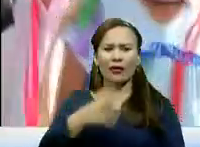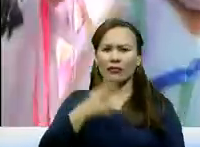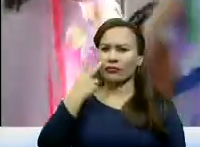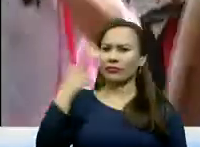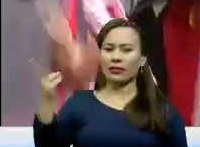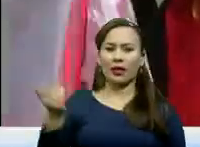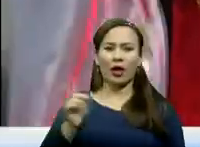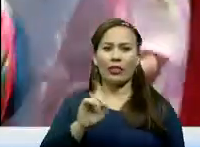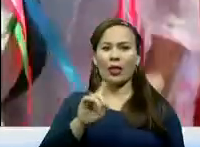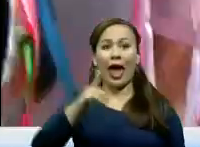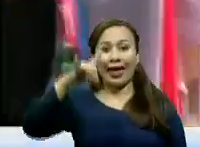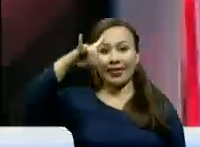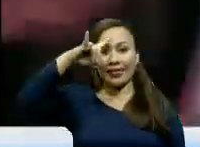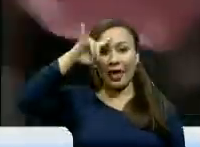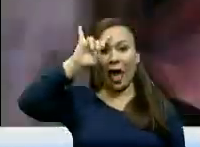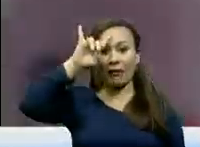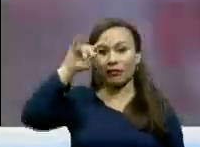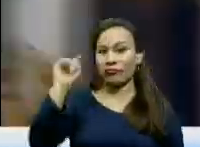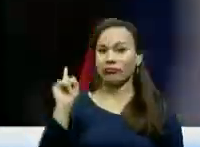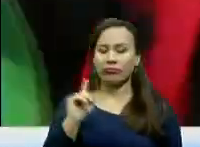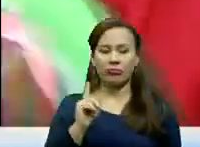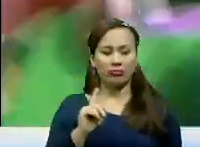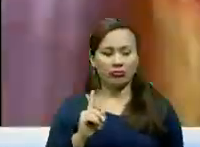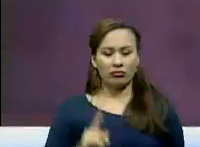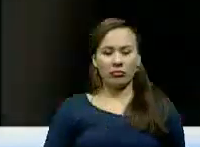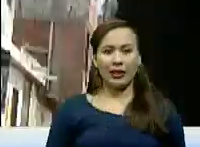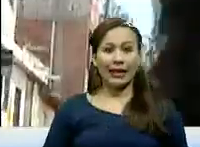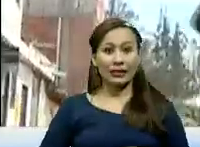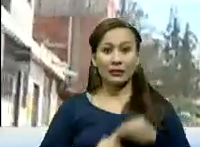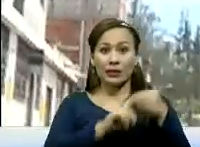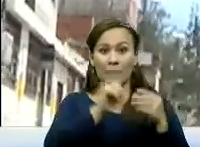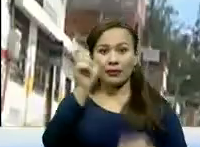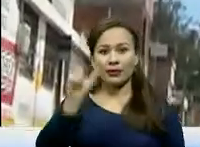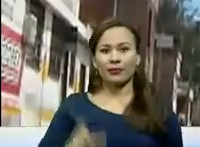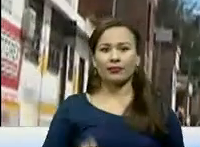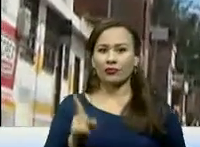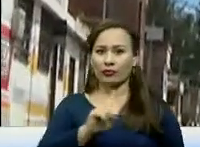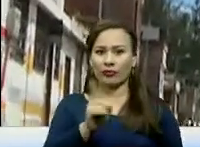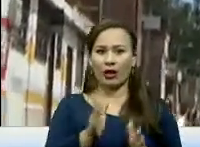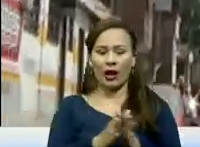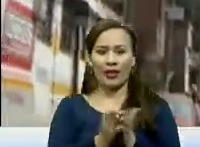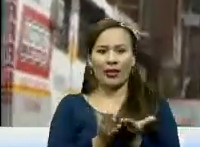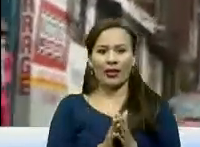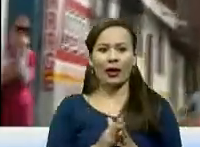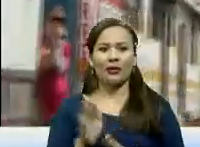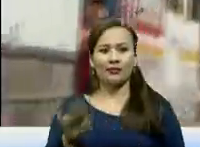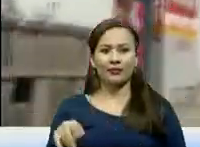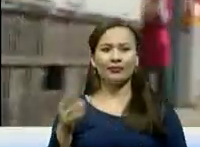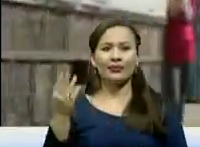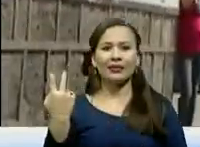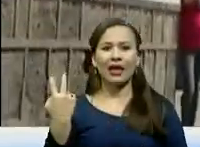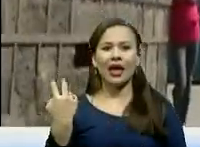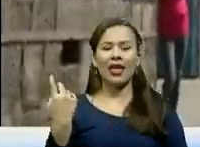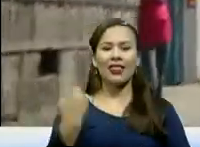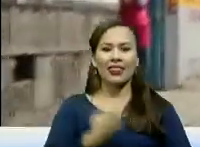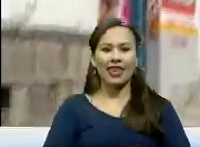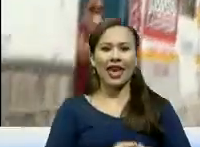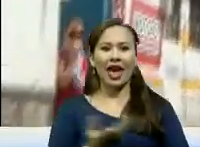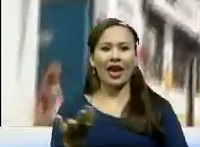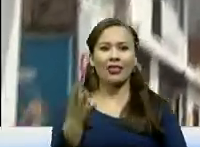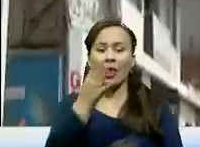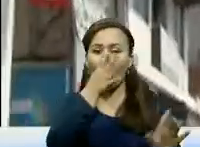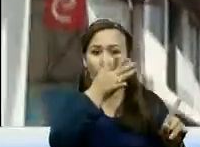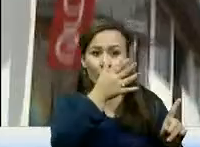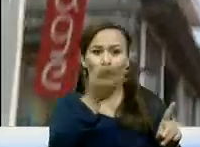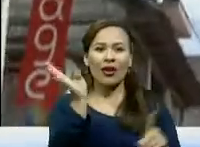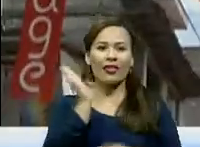no es el personaje principal, ¿sí? En su génesis, en su origen, la Diablada fue la fiesta de inocentes. Y dentro de